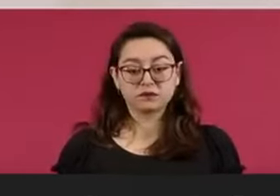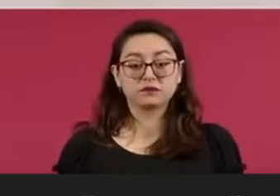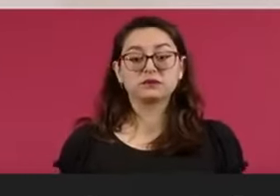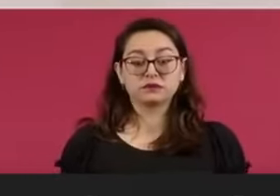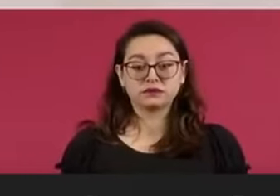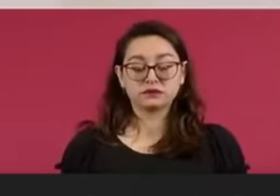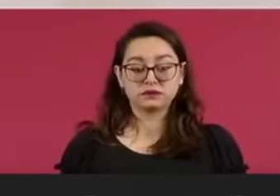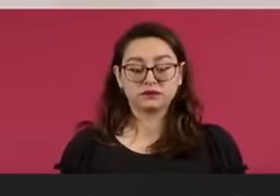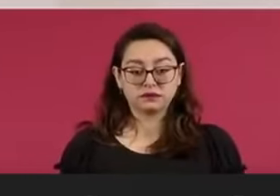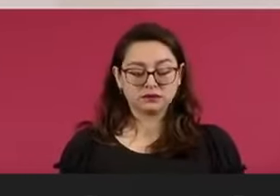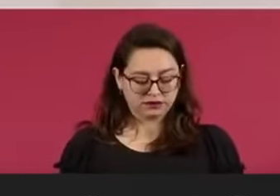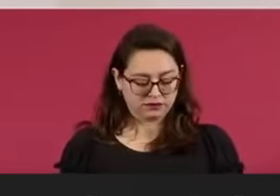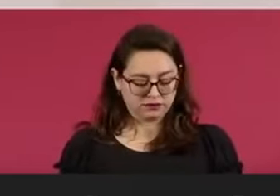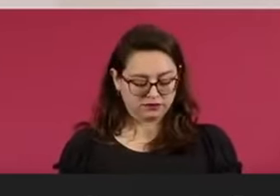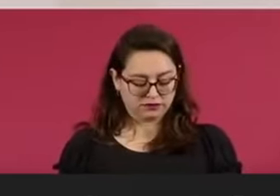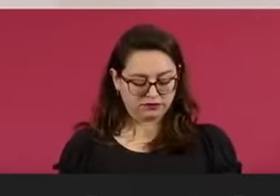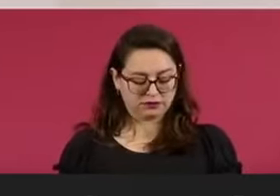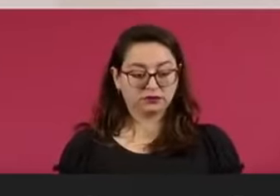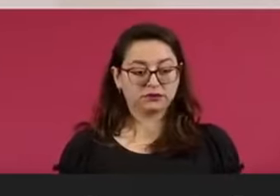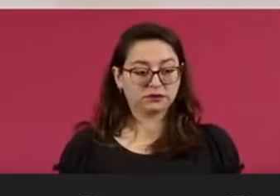de tiempo atrás,